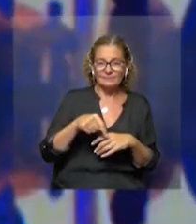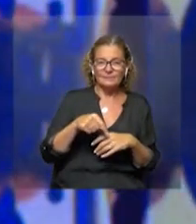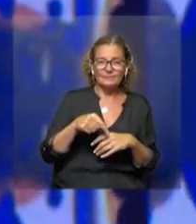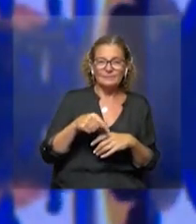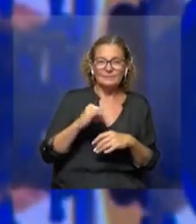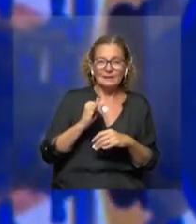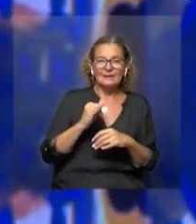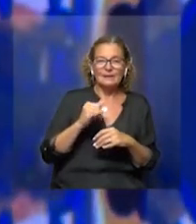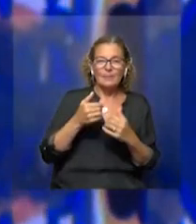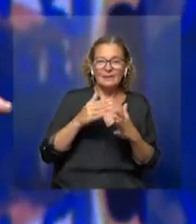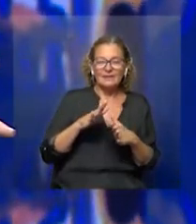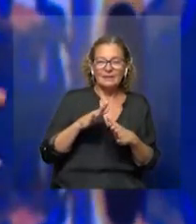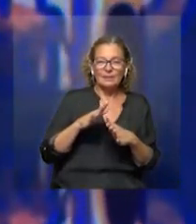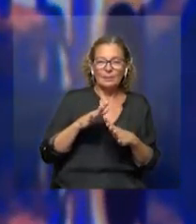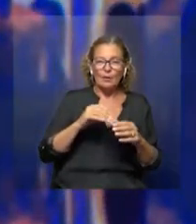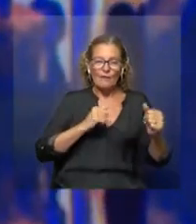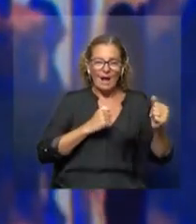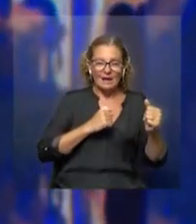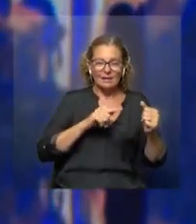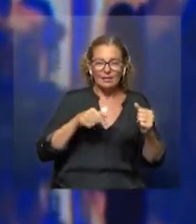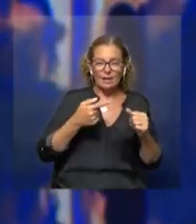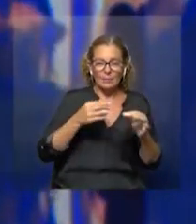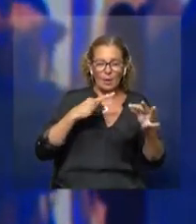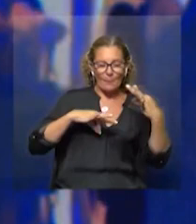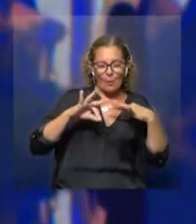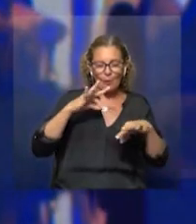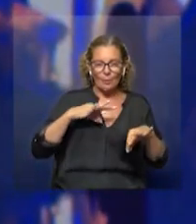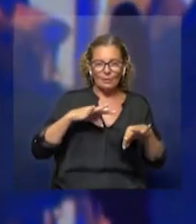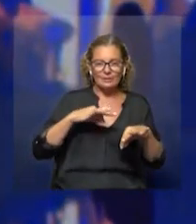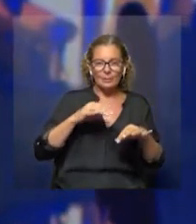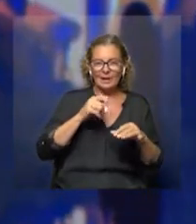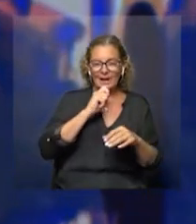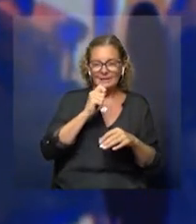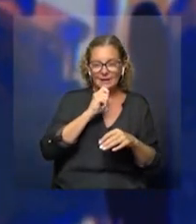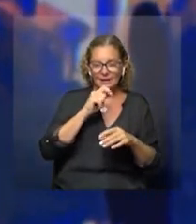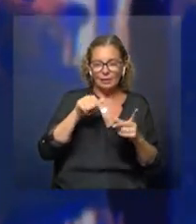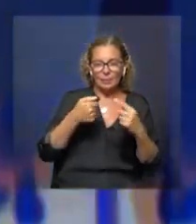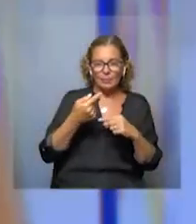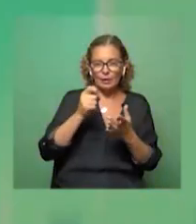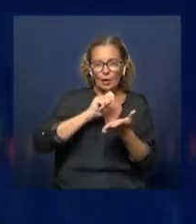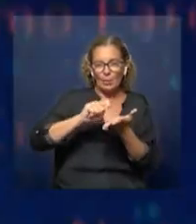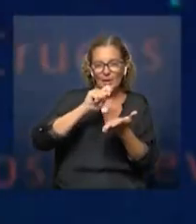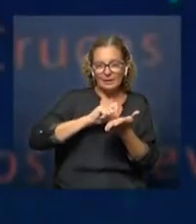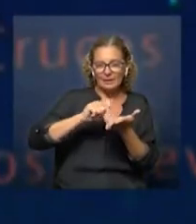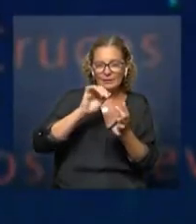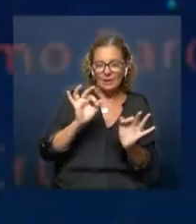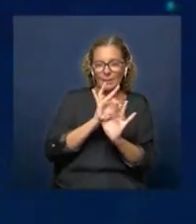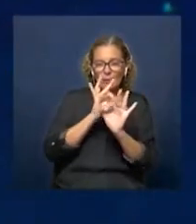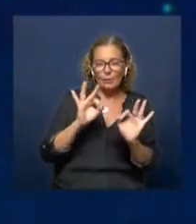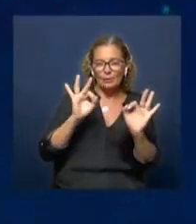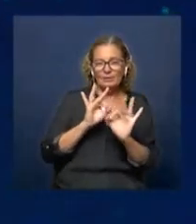Y desde ahí que primero fue el baile después la comedia musical después fue cantar y después fue como escribir canciones y